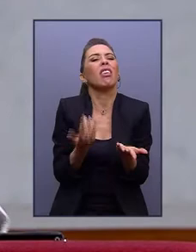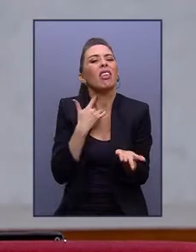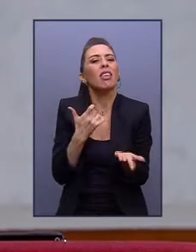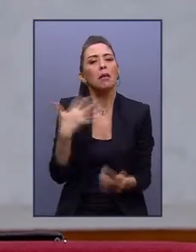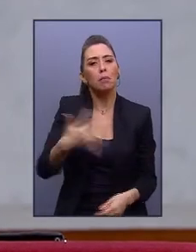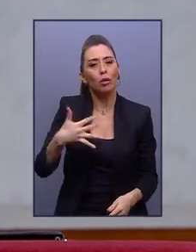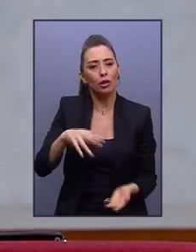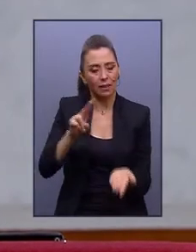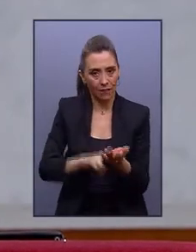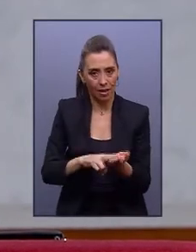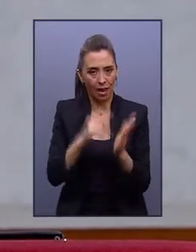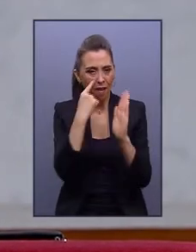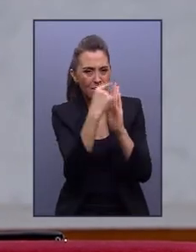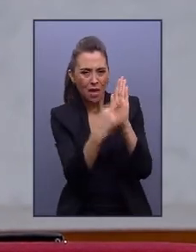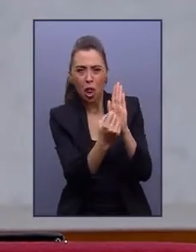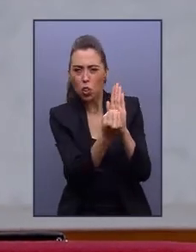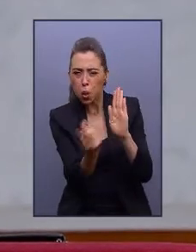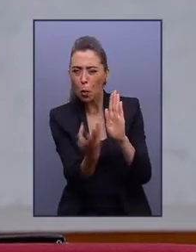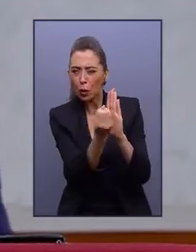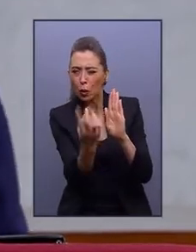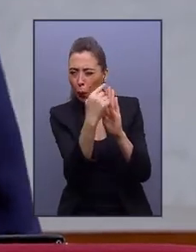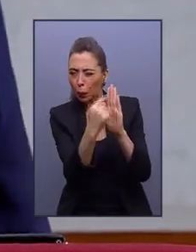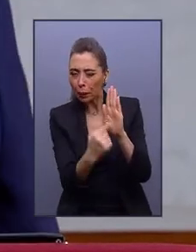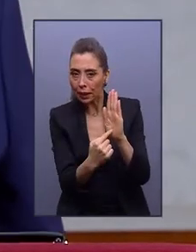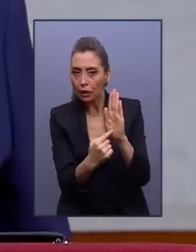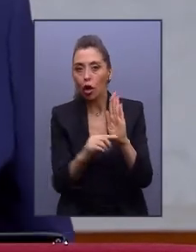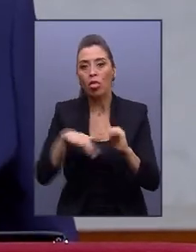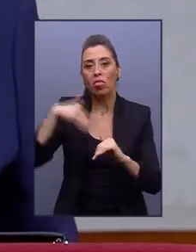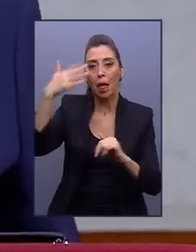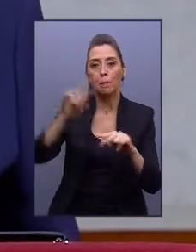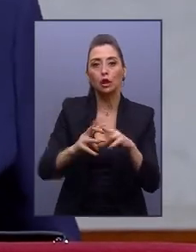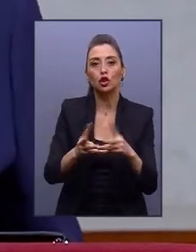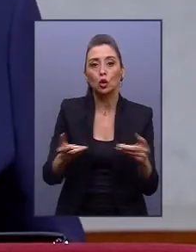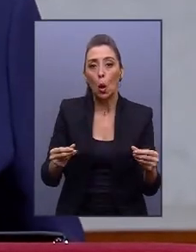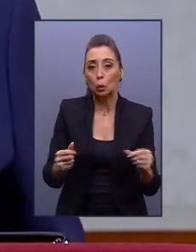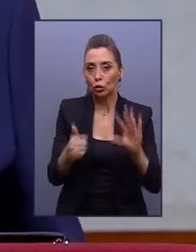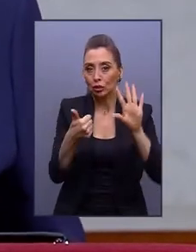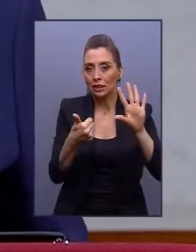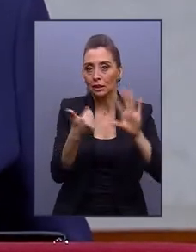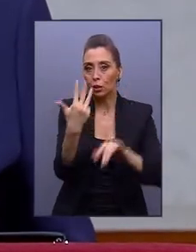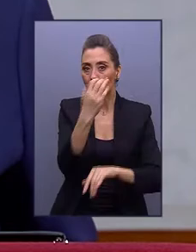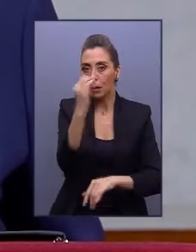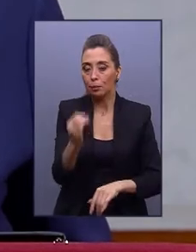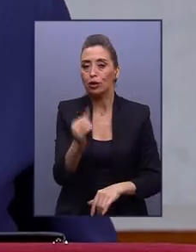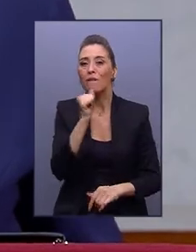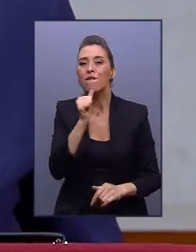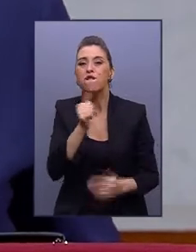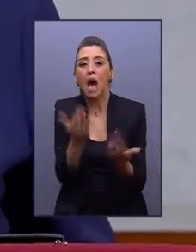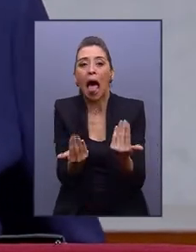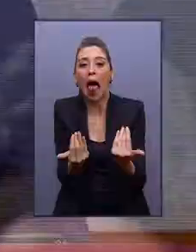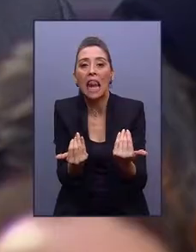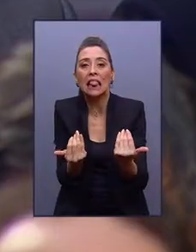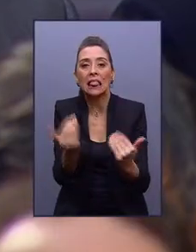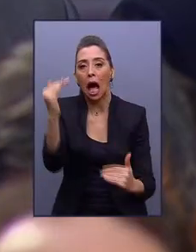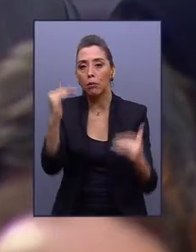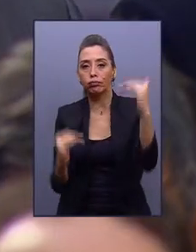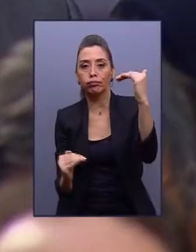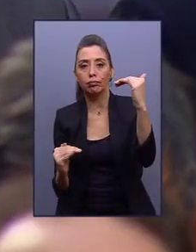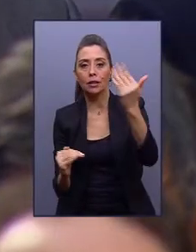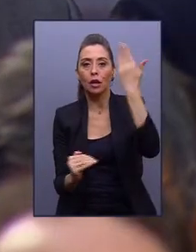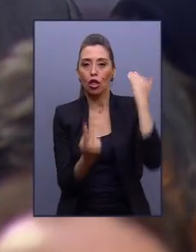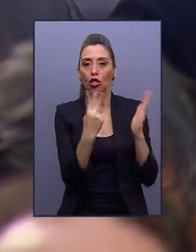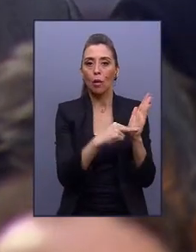verdaderamente importante detrás de estas cifras? Que nos va a permitir resolver en un 69% la brecha que estimamos el